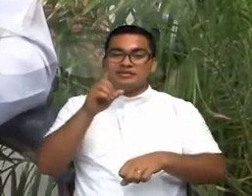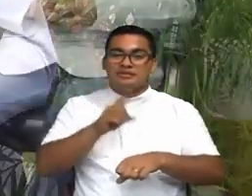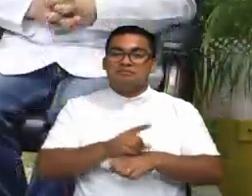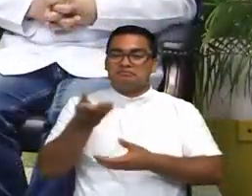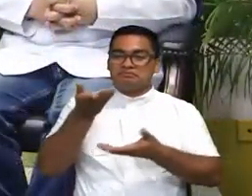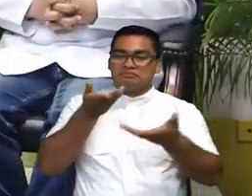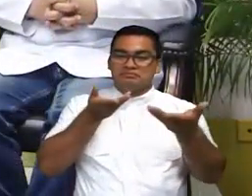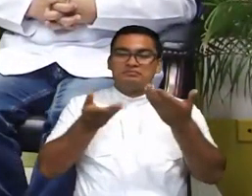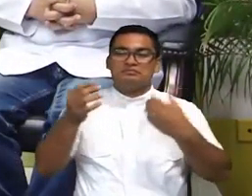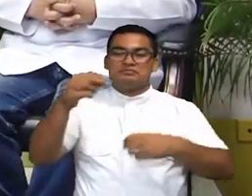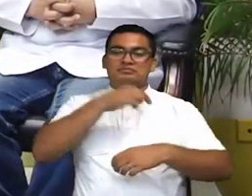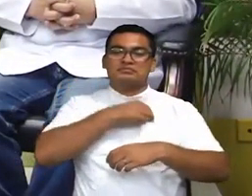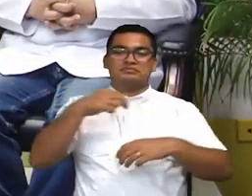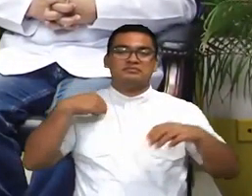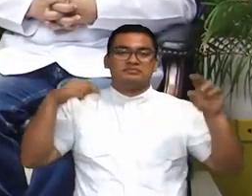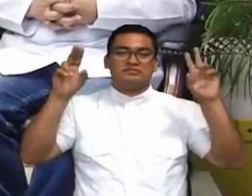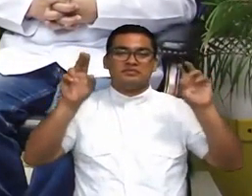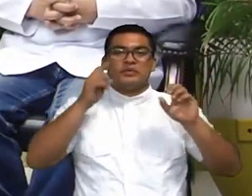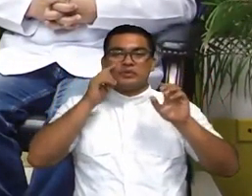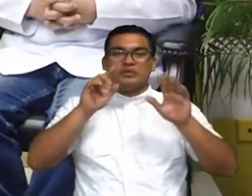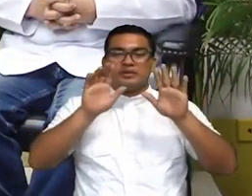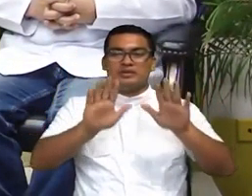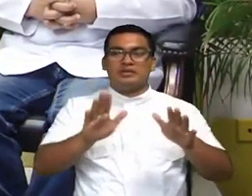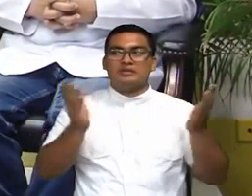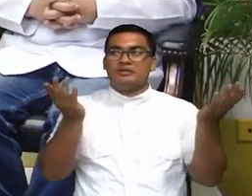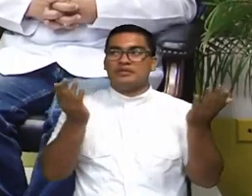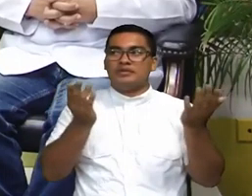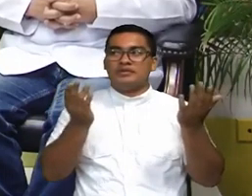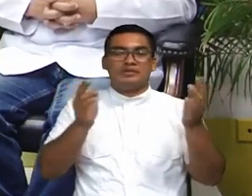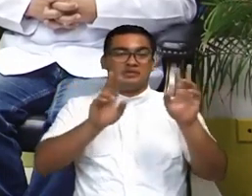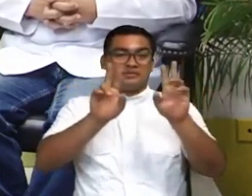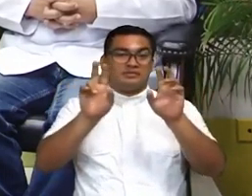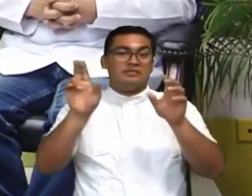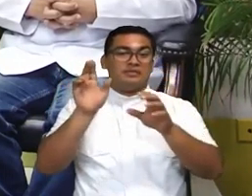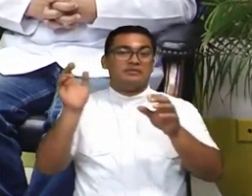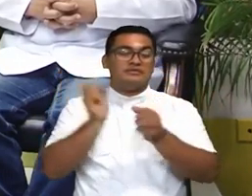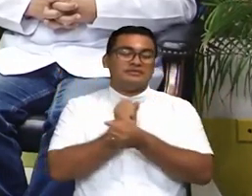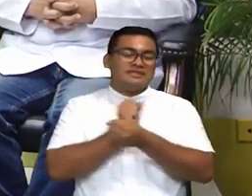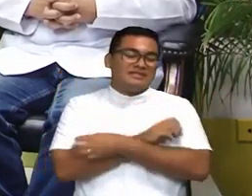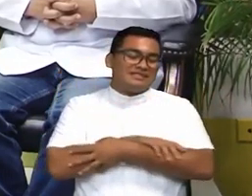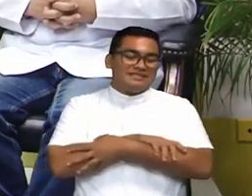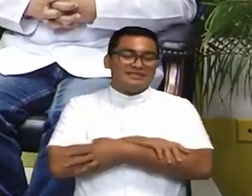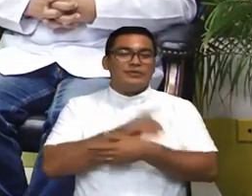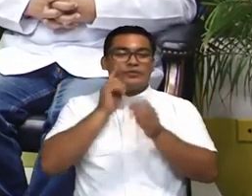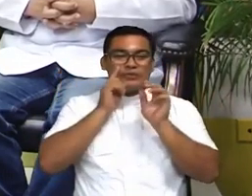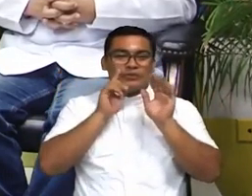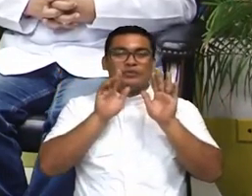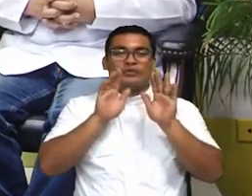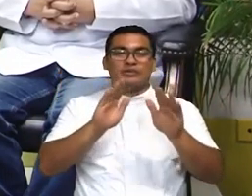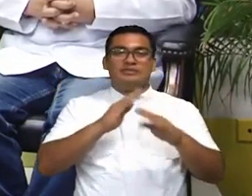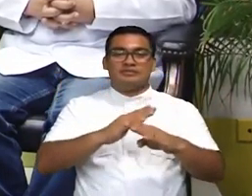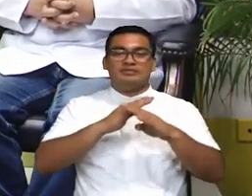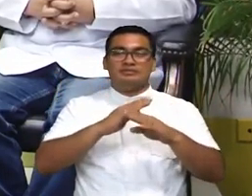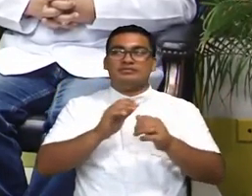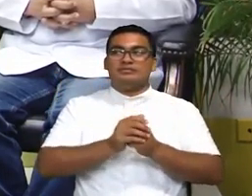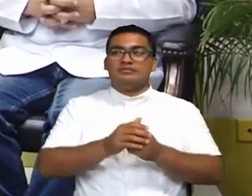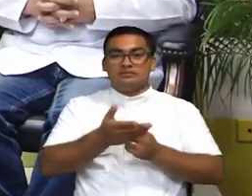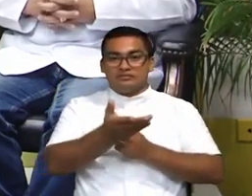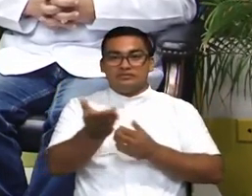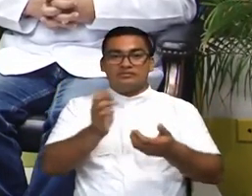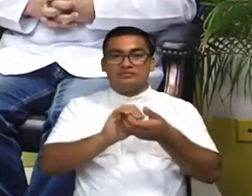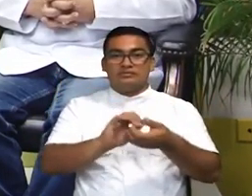compartido con nosotros sobre las medidas de prevención y atención a este tipo de enfermedades que son producidas en el tiempo de frío. A usted,